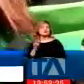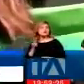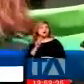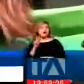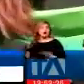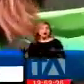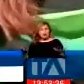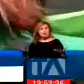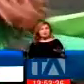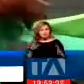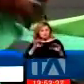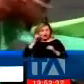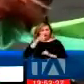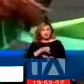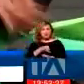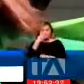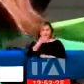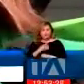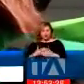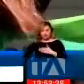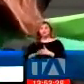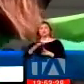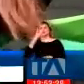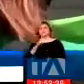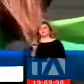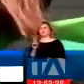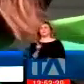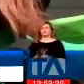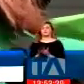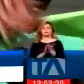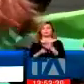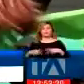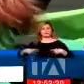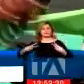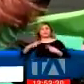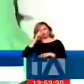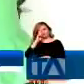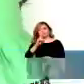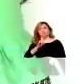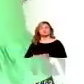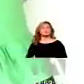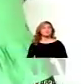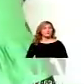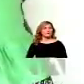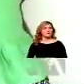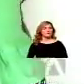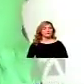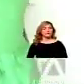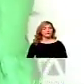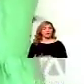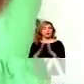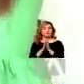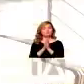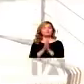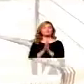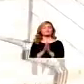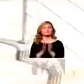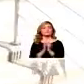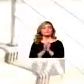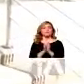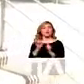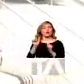un delito lo que buscan es tomar decisiones sobre su vida reproductiva y tener un proyecto de vida digno para ellas también solicitaron medidas cautelares para que